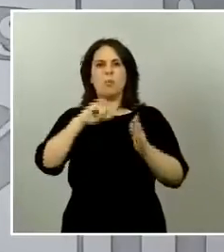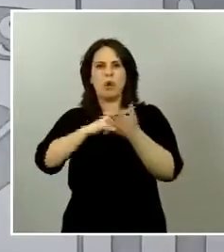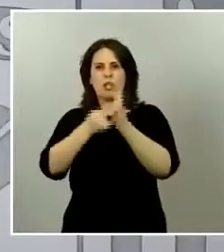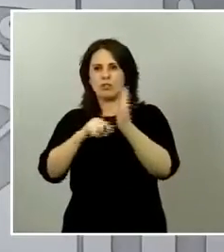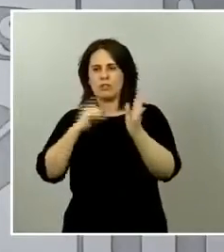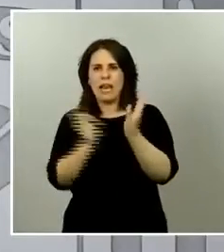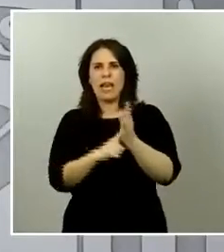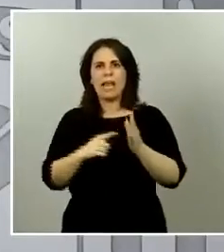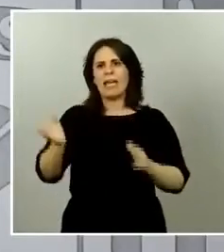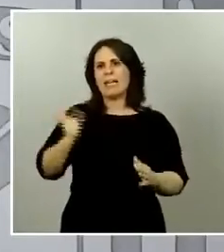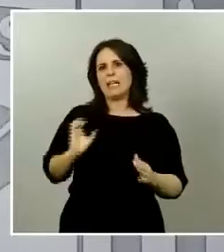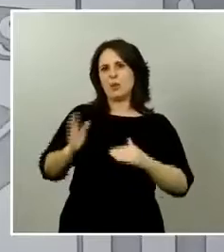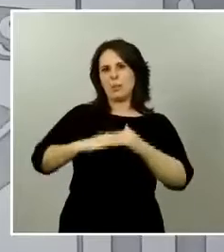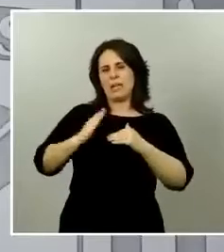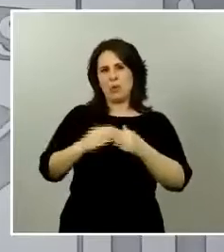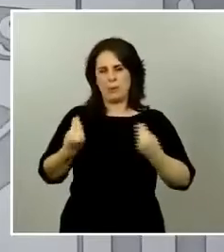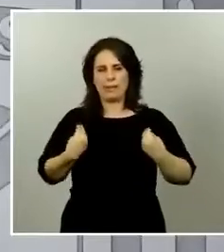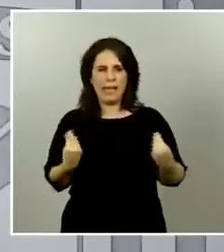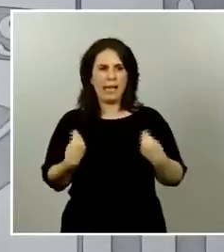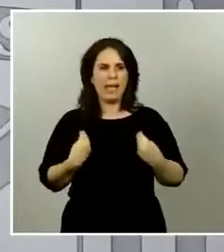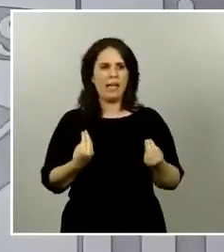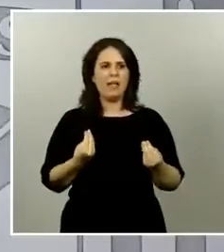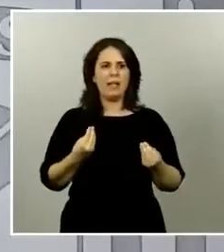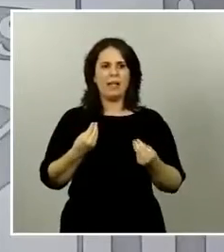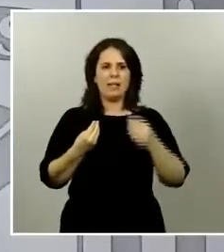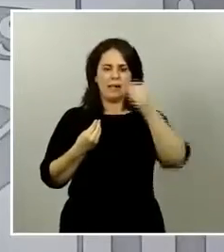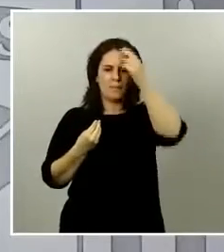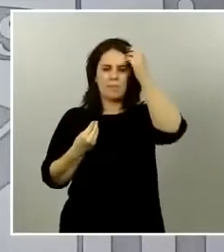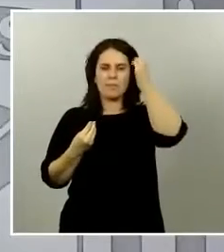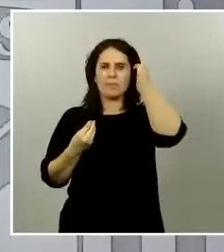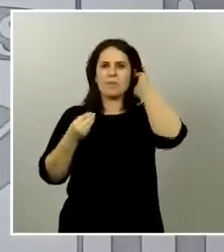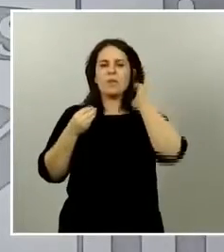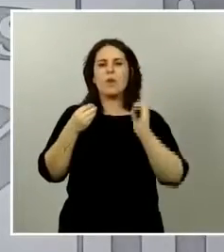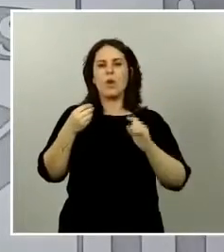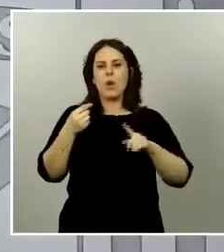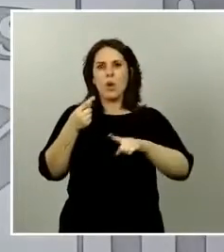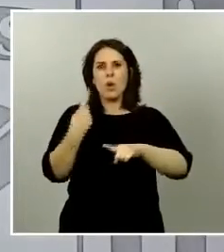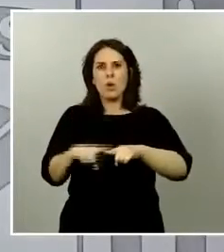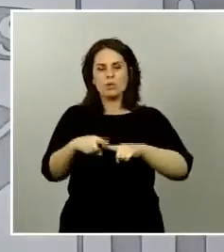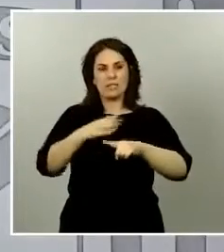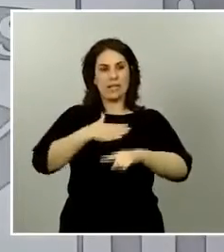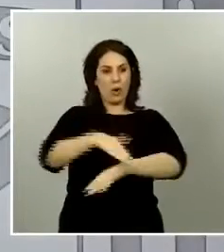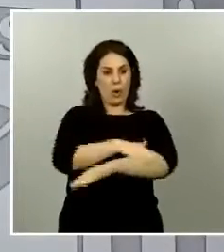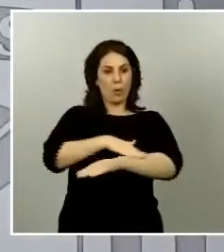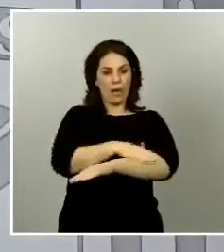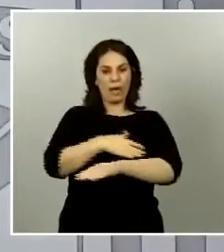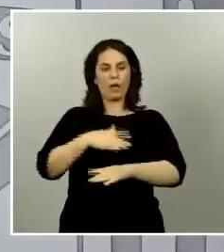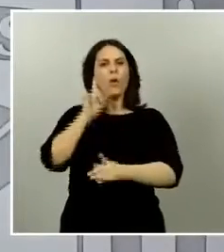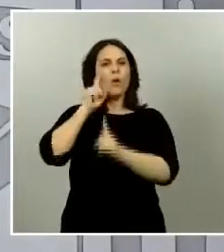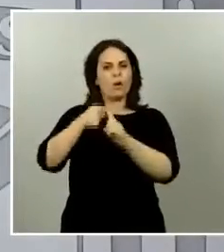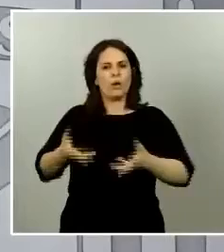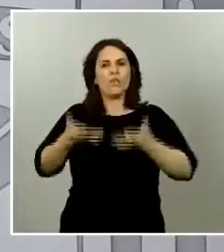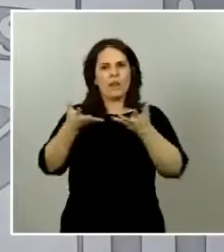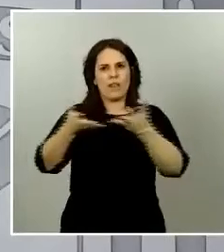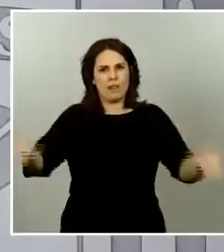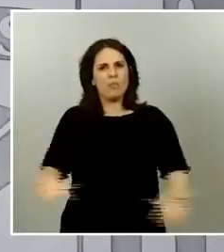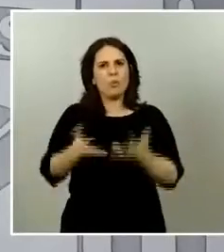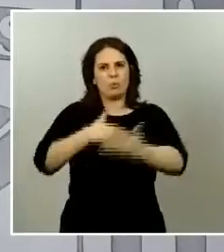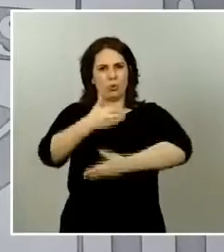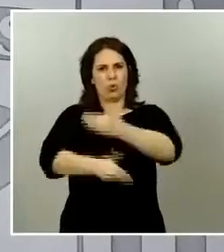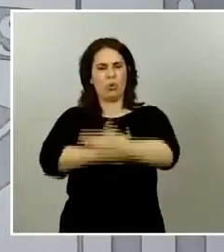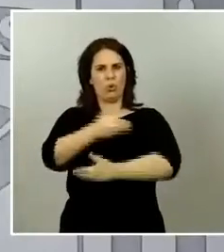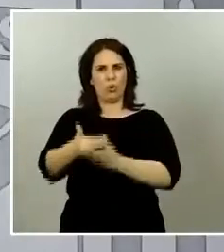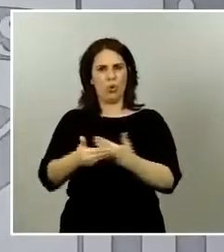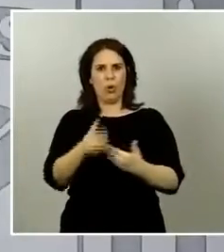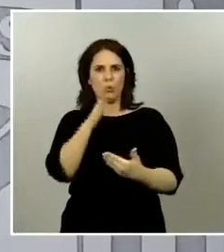alarma, sino de los proyectos de ley, ingreso mínimo vital, de todo aquello que permite el impulso legislativo de